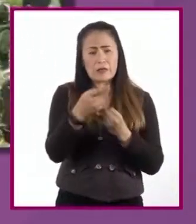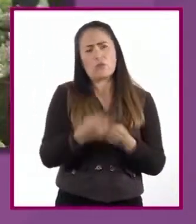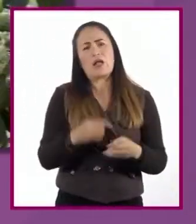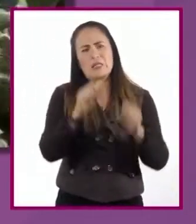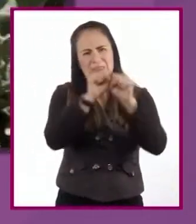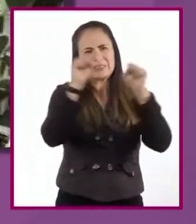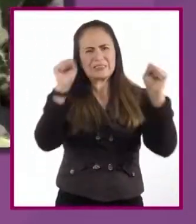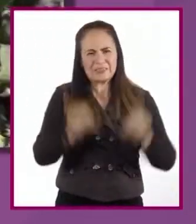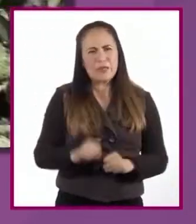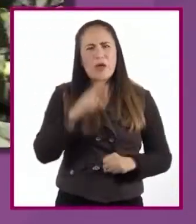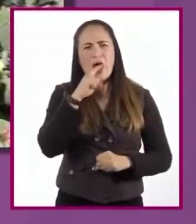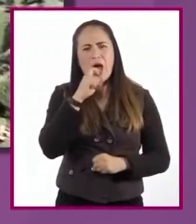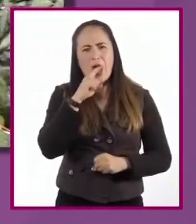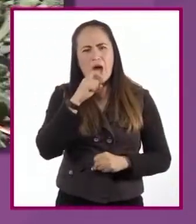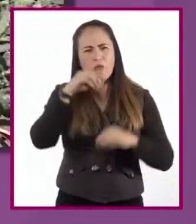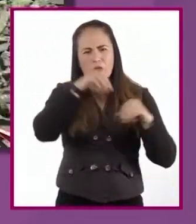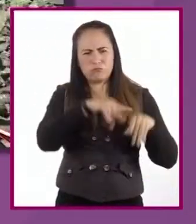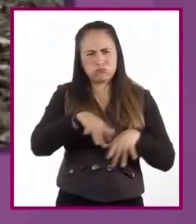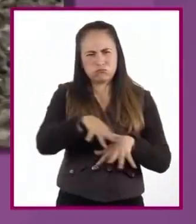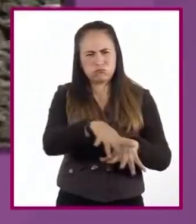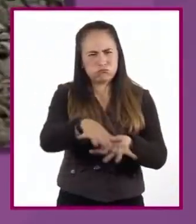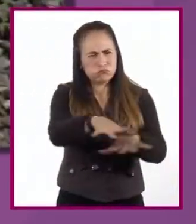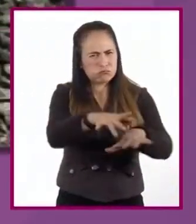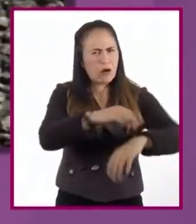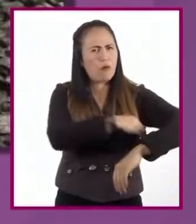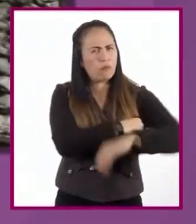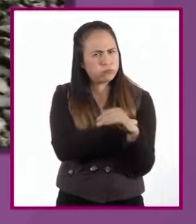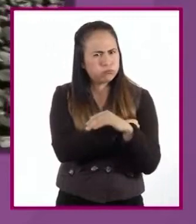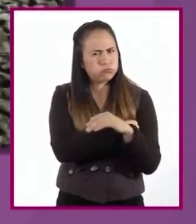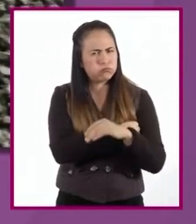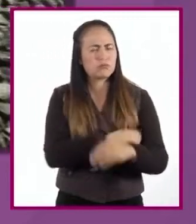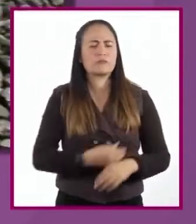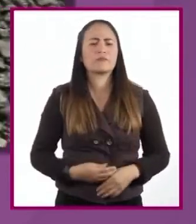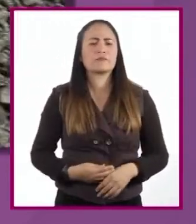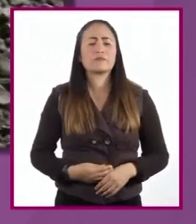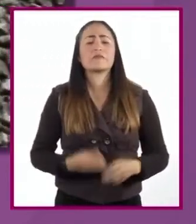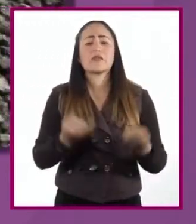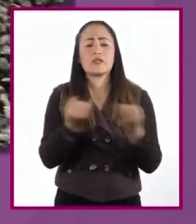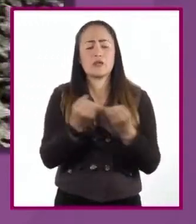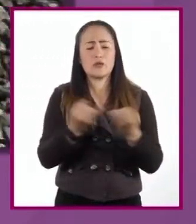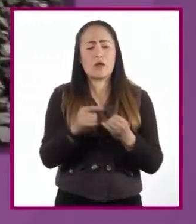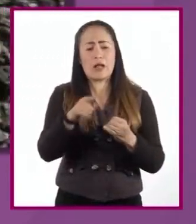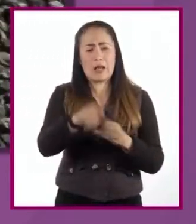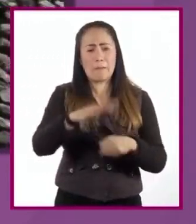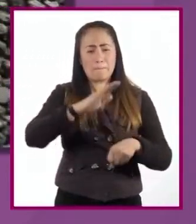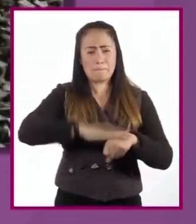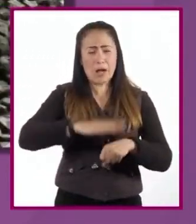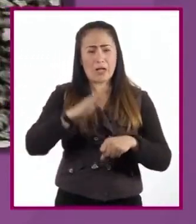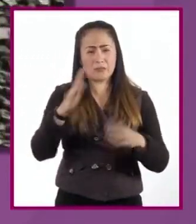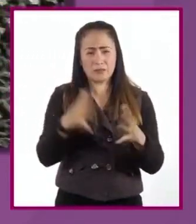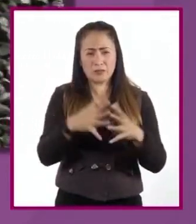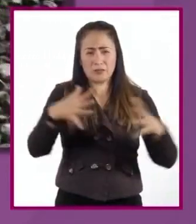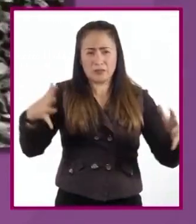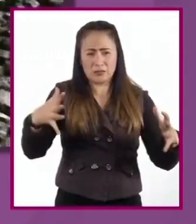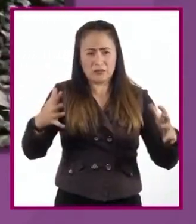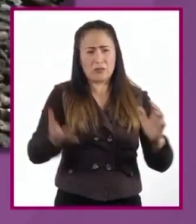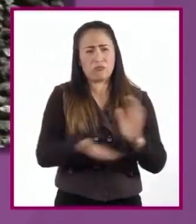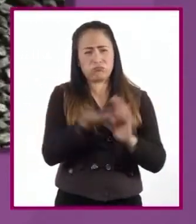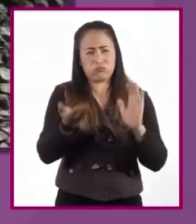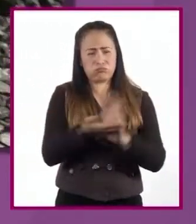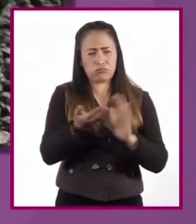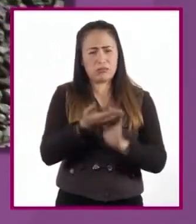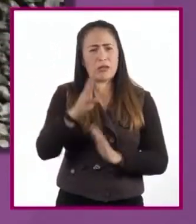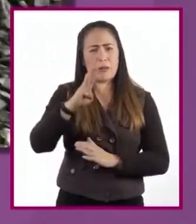la abastecía como el gran reservorio de agua. La construcción principal de la zona en general es el gran basamento circular